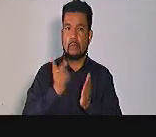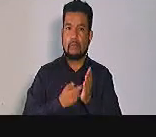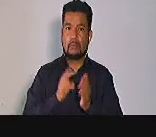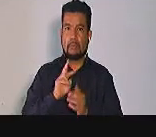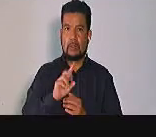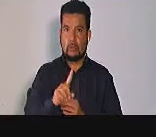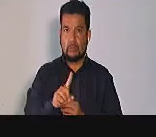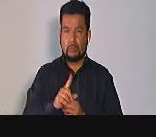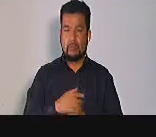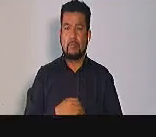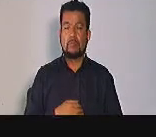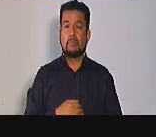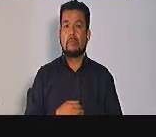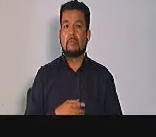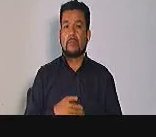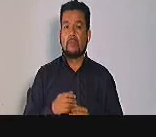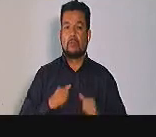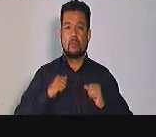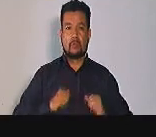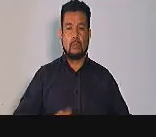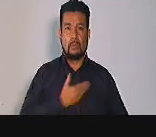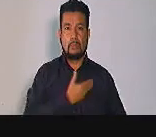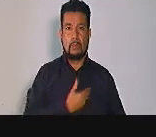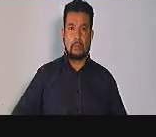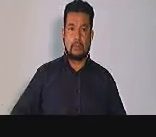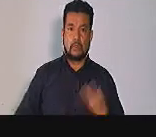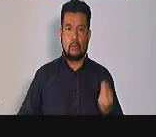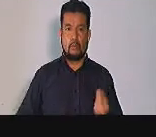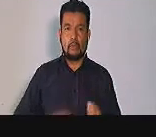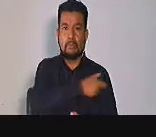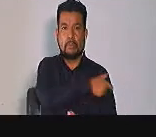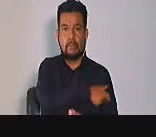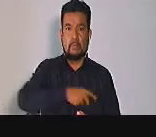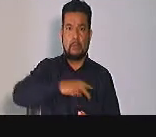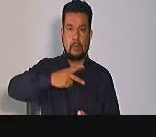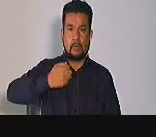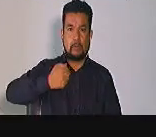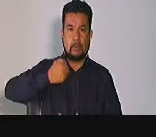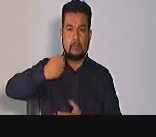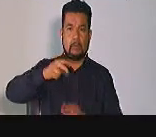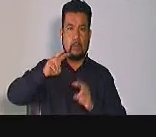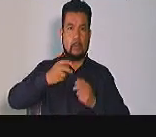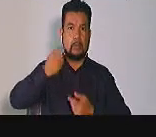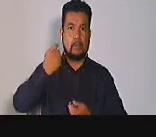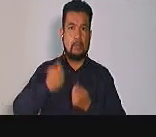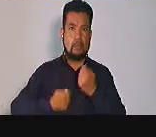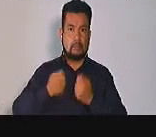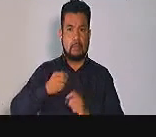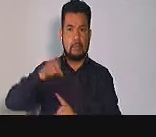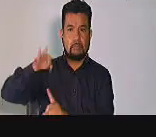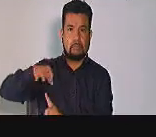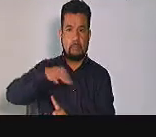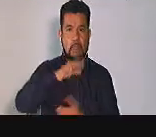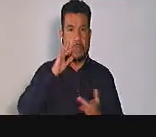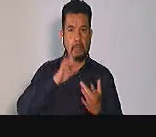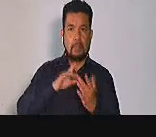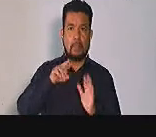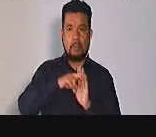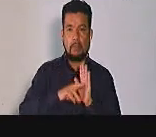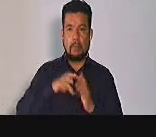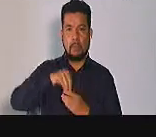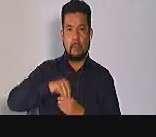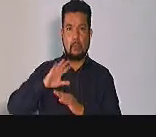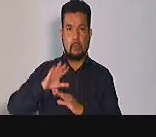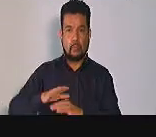2021. En mi calidad de presidente de la Comisión Segunda del Presupuesto de Asuntos Fiscales de manera trimestral, conforme lo estableció en el reglamento